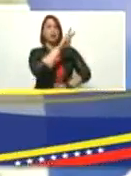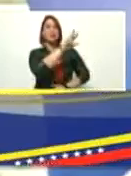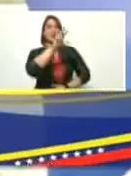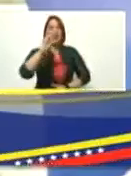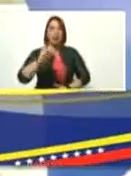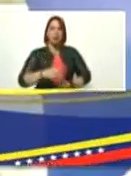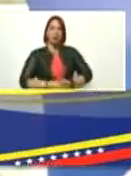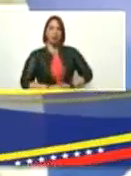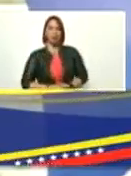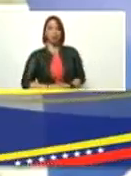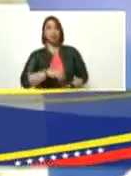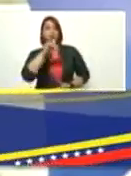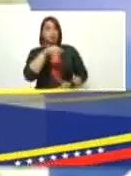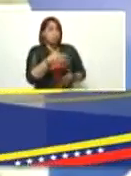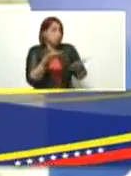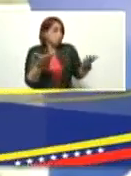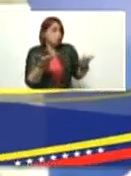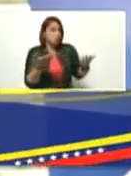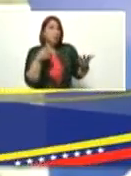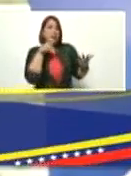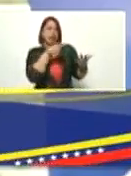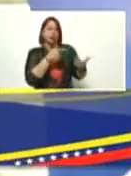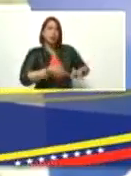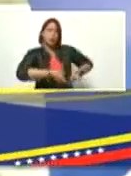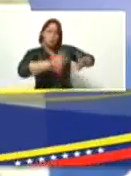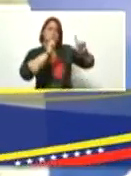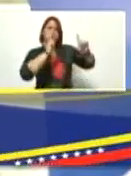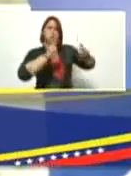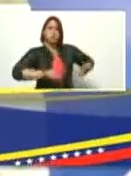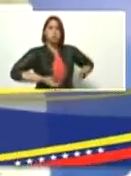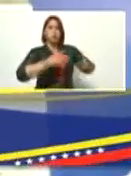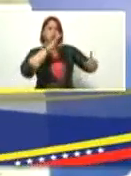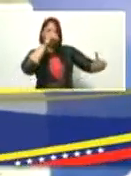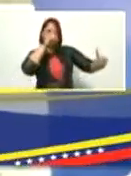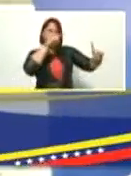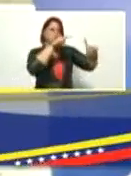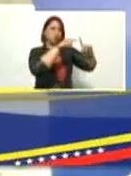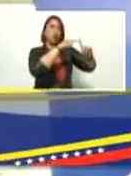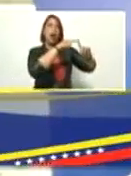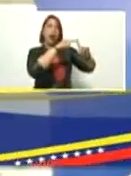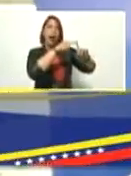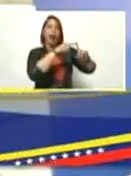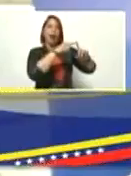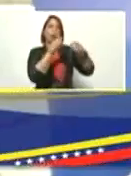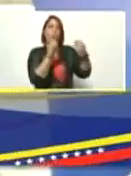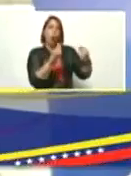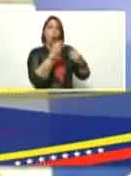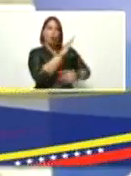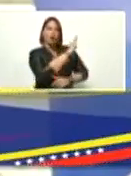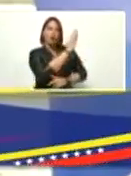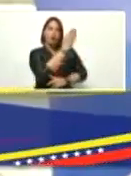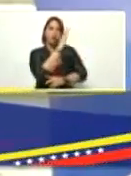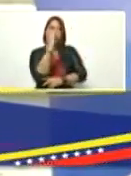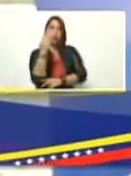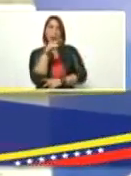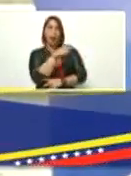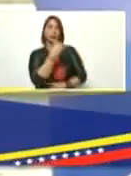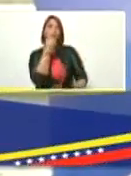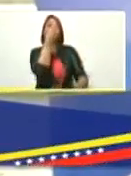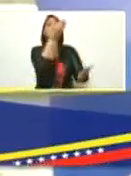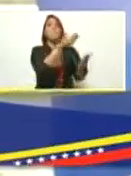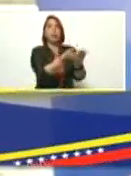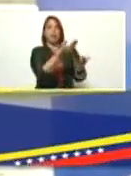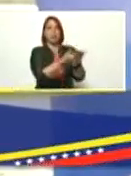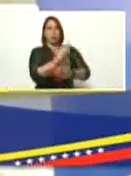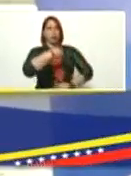2022-2030. Así que esto va a permitir dar el horizonte del ciclo bicentenario. Y esta es una petición